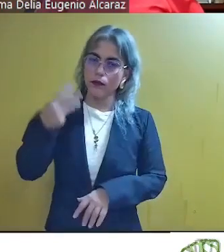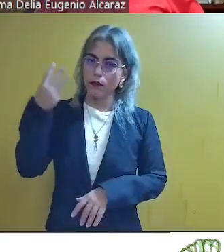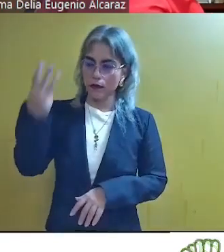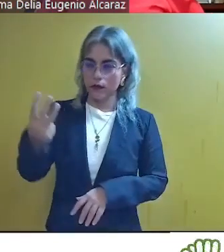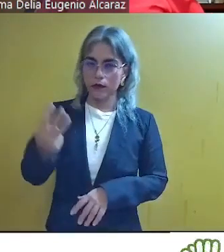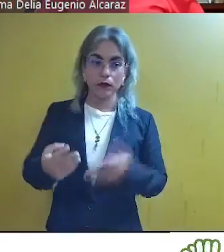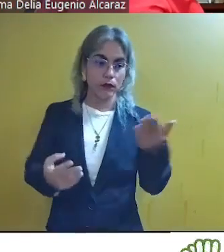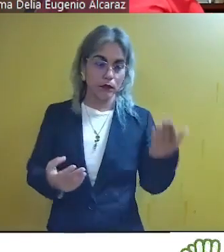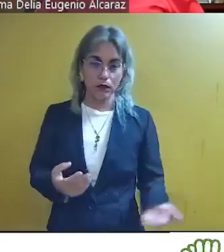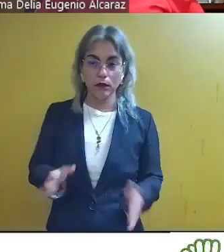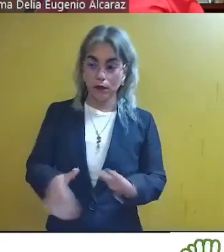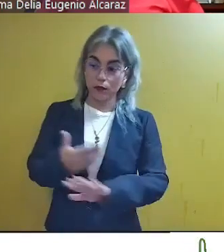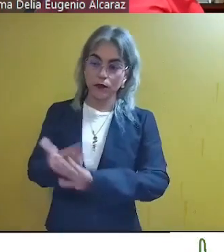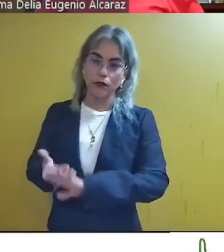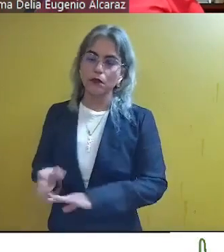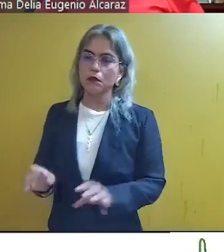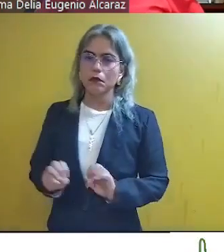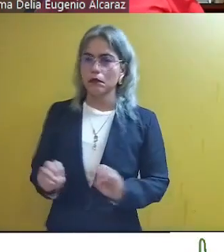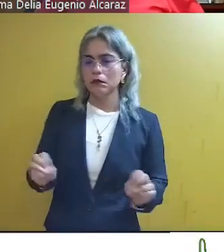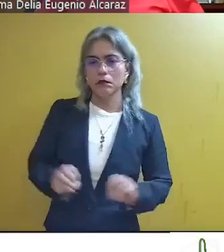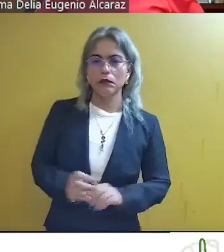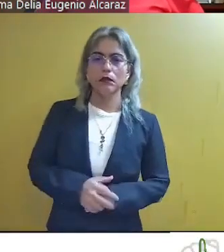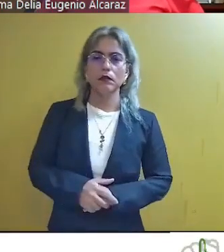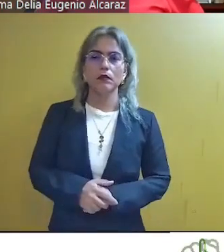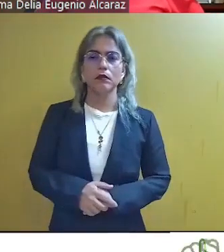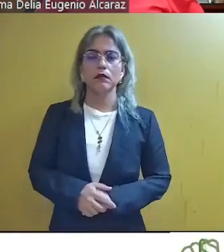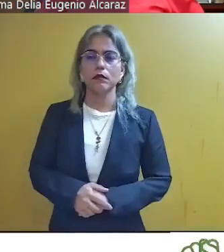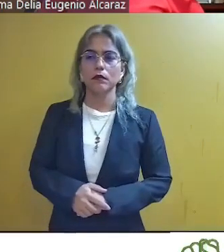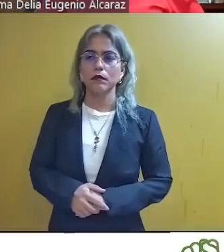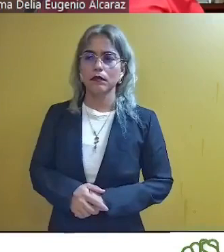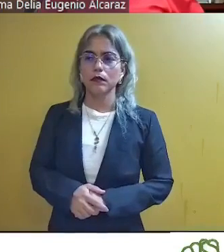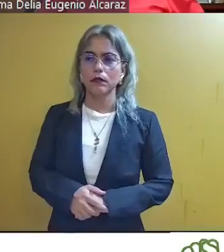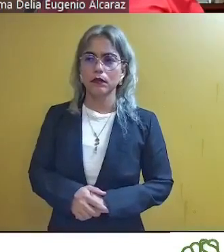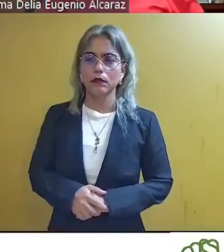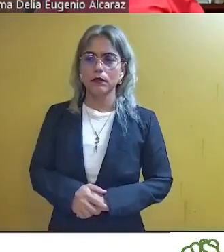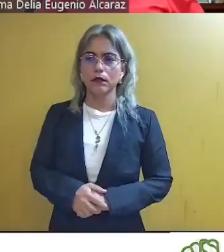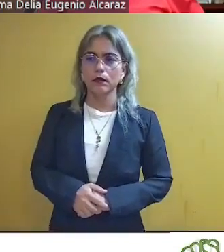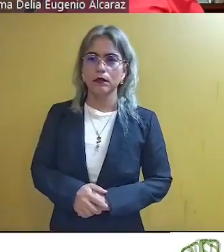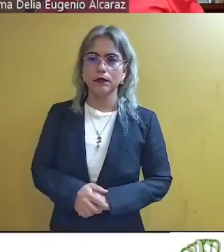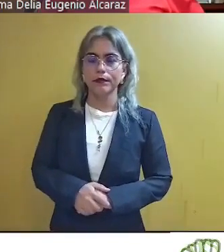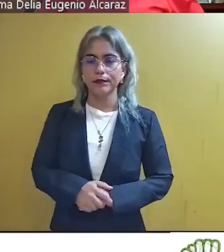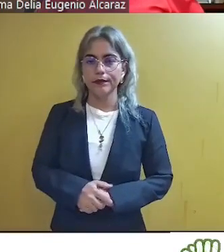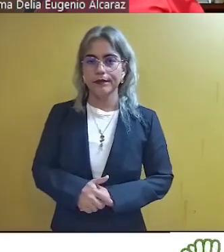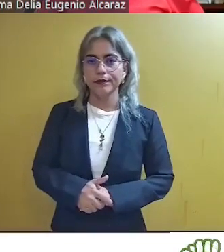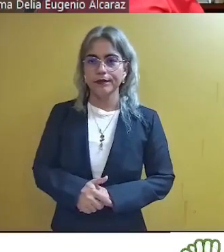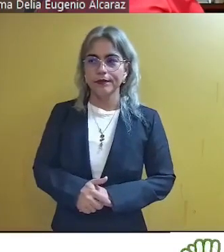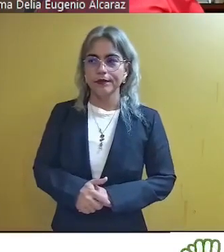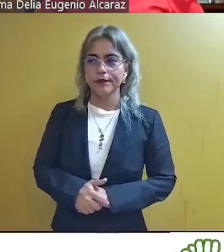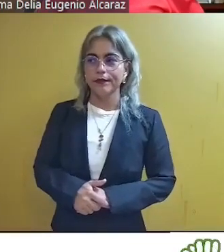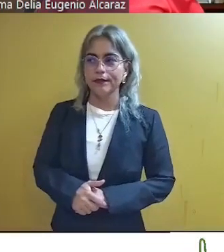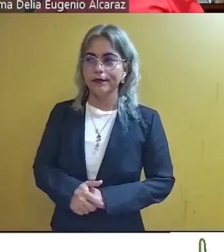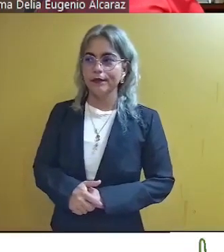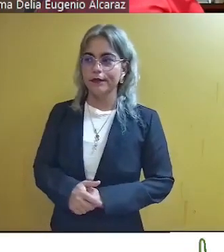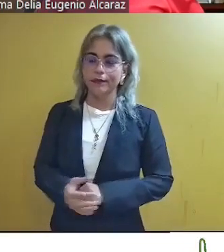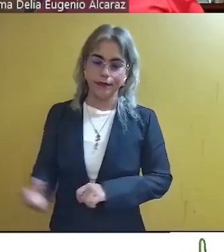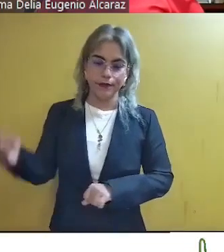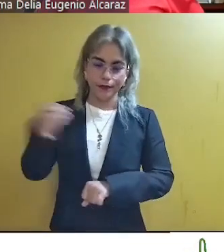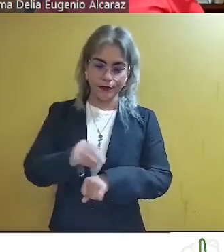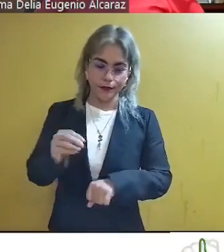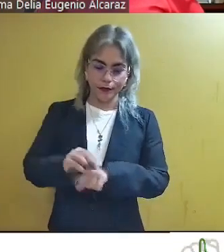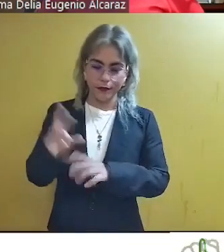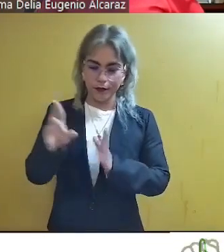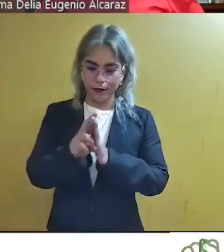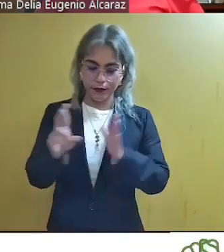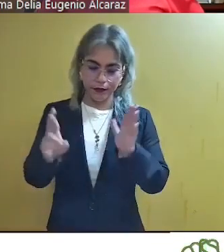actora. En cambio, en múltiples ocasiones se dolió de la supuesta no intervención de dichos órganos. Aunado a esto, el reglamento para